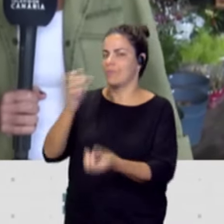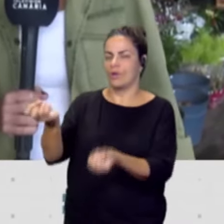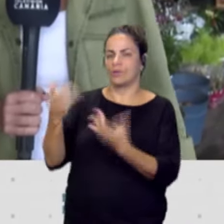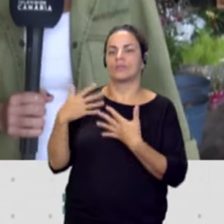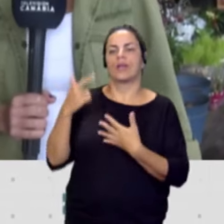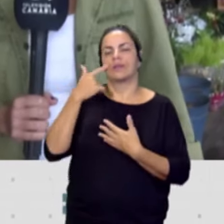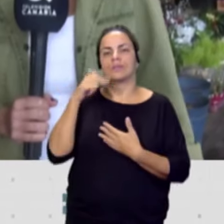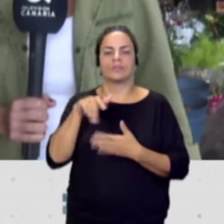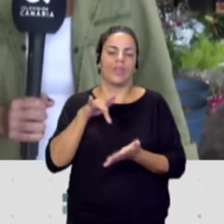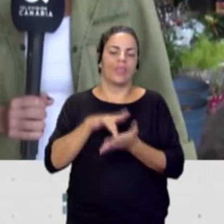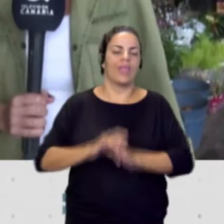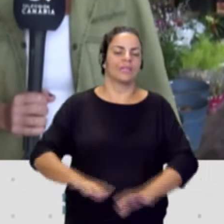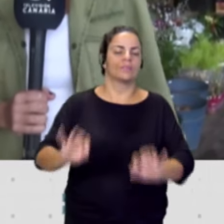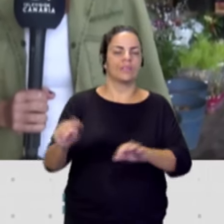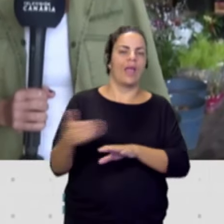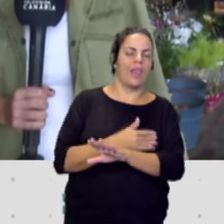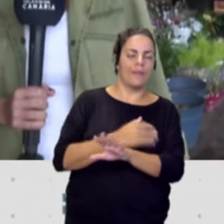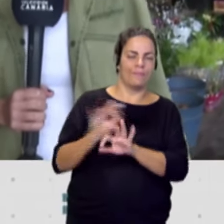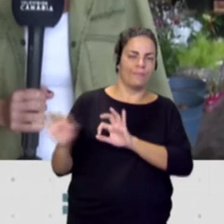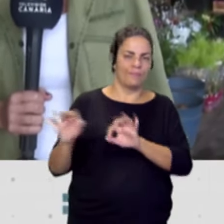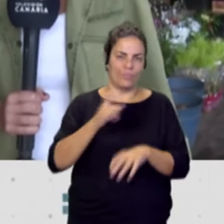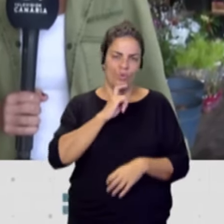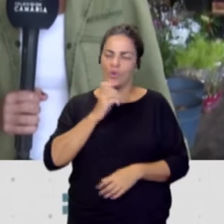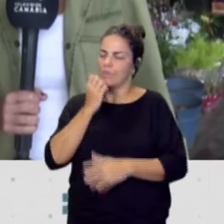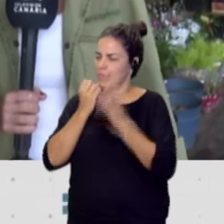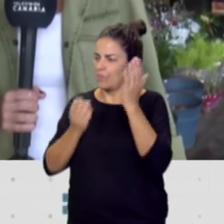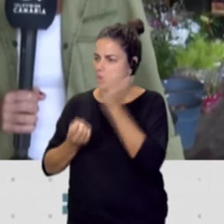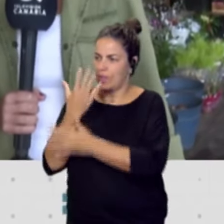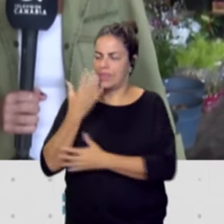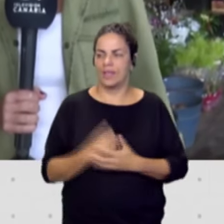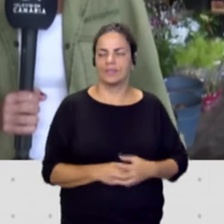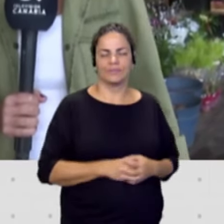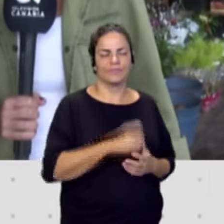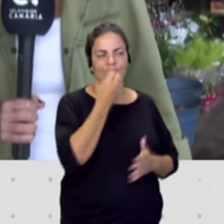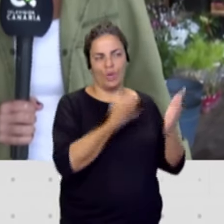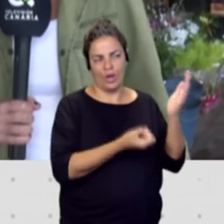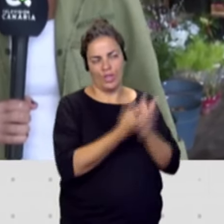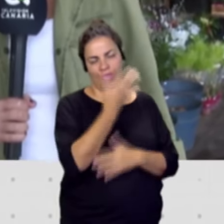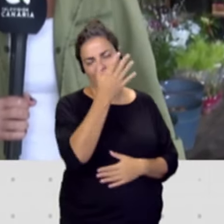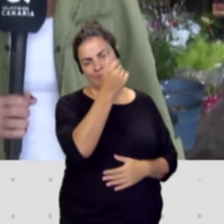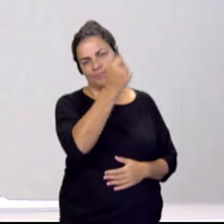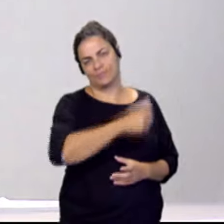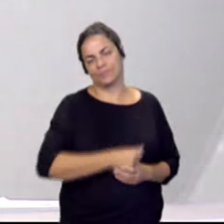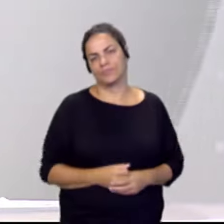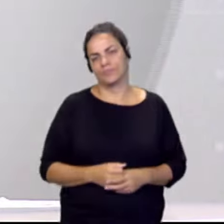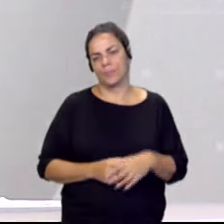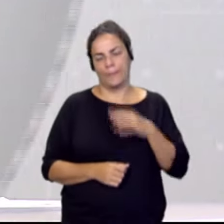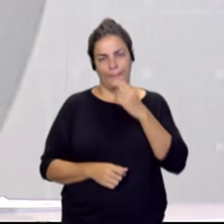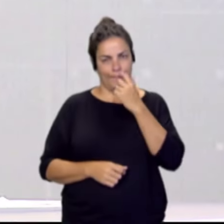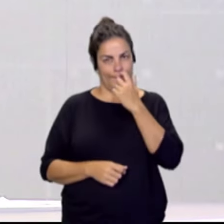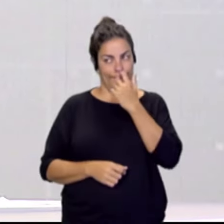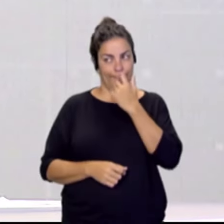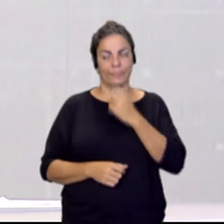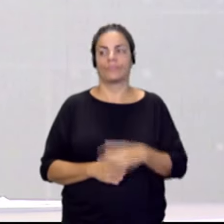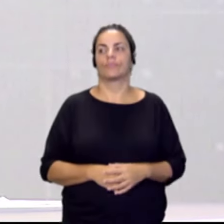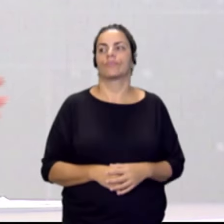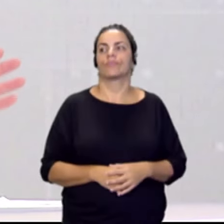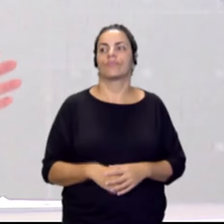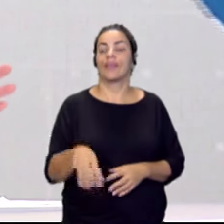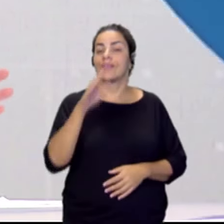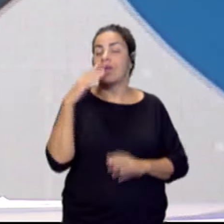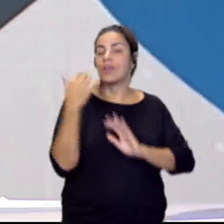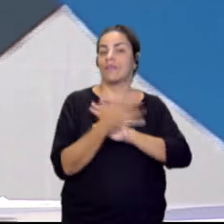día tan especial. Buenos días. Buenos días, un saludo. Bueno, y hablamos ahora del mejor gofio